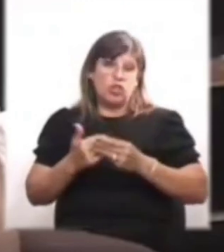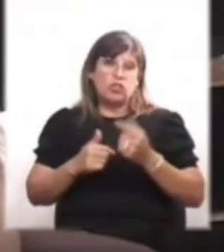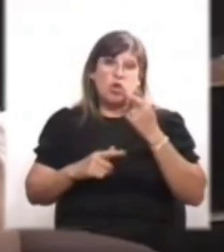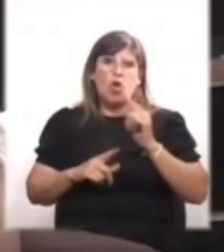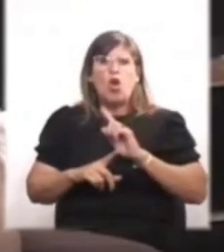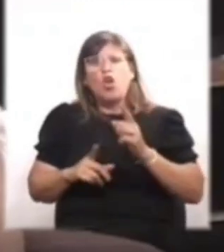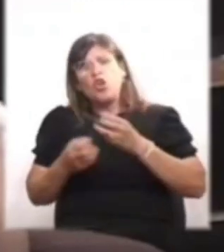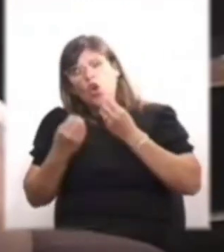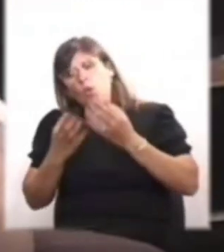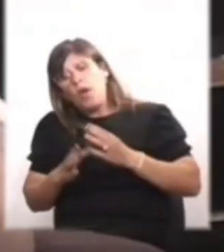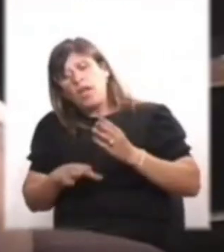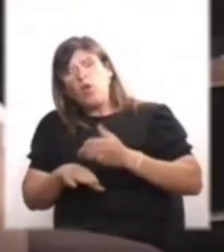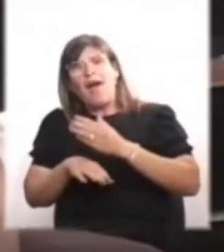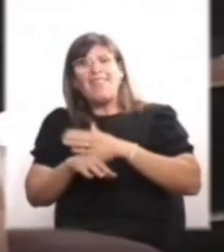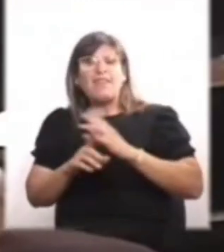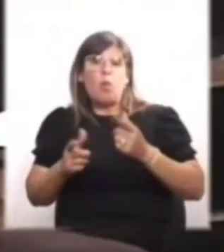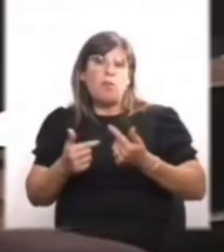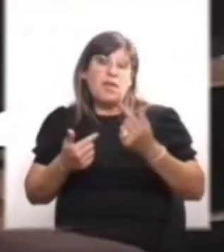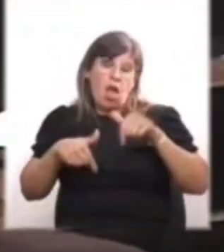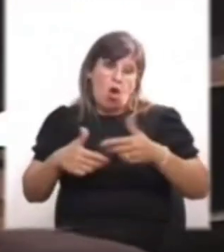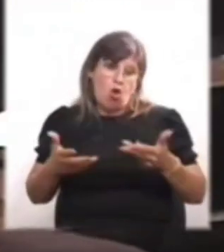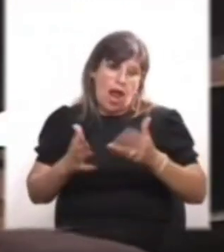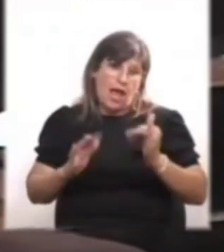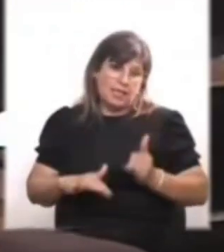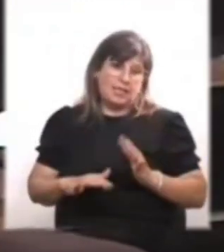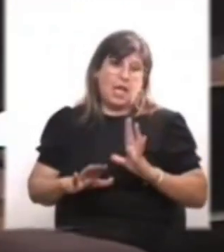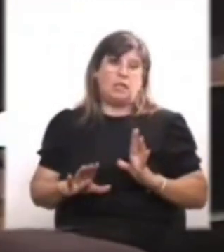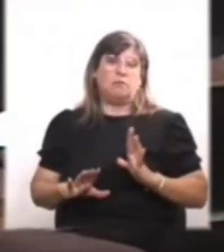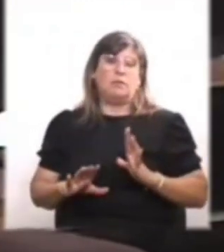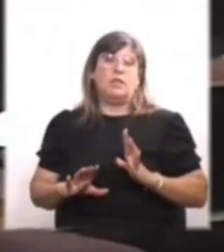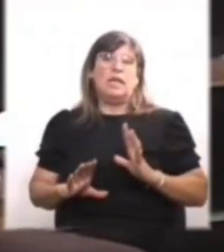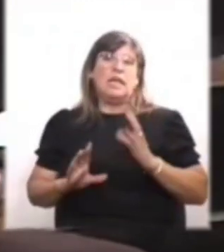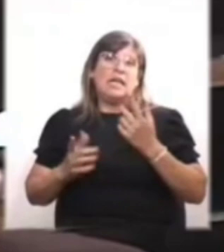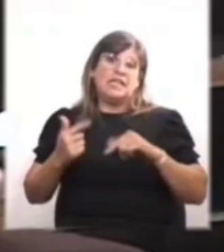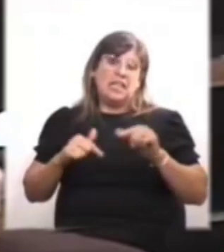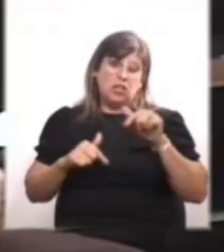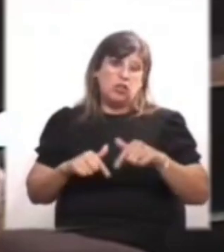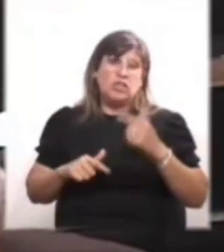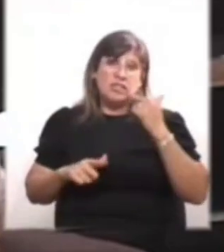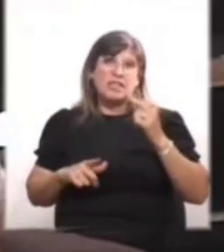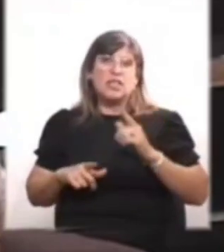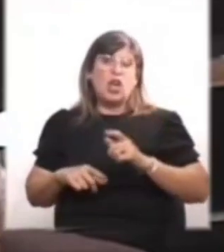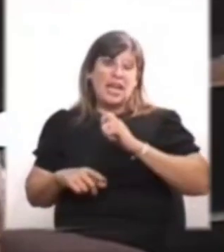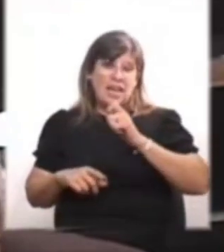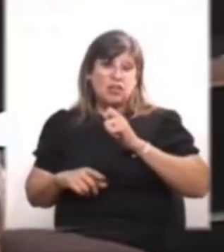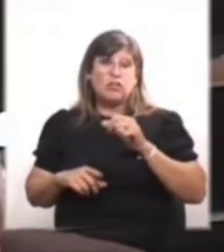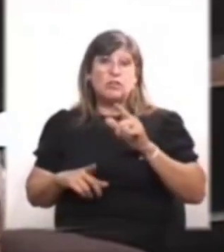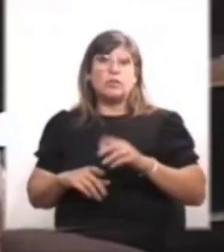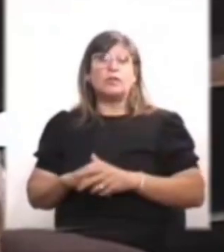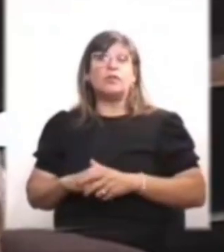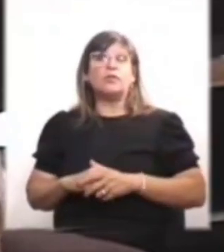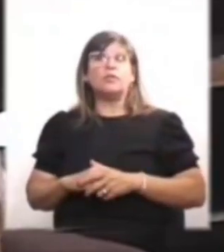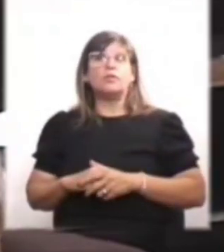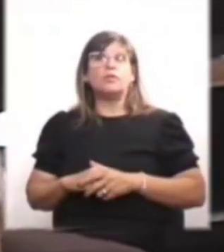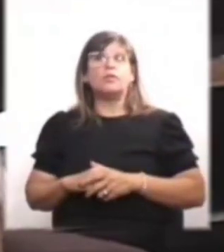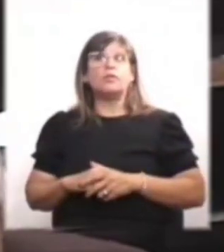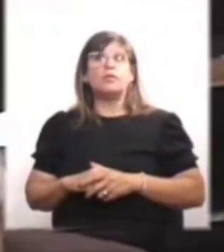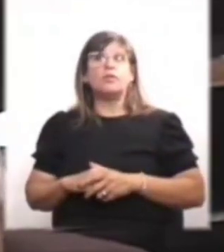es algo que antes no había y que ahora hay. Y esto yo creo que sería que la noticia sea, y termino con esto,